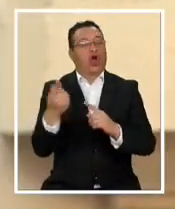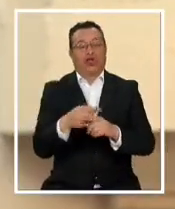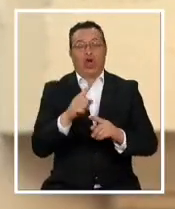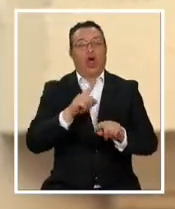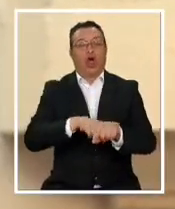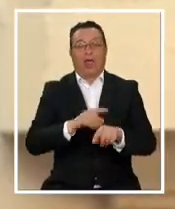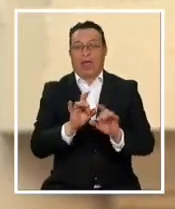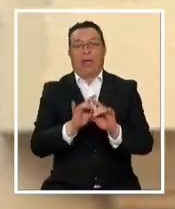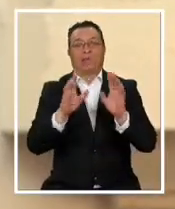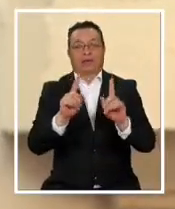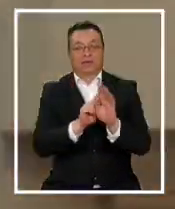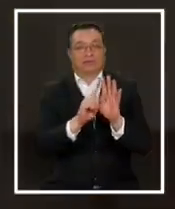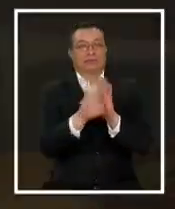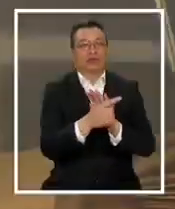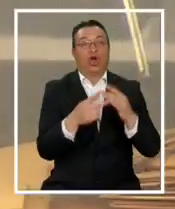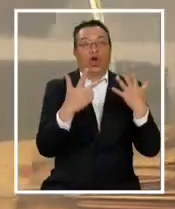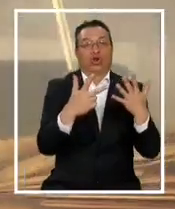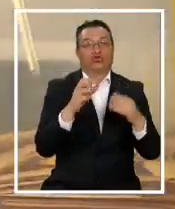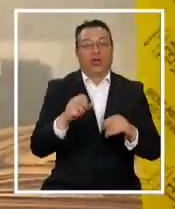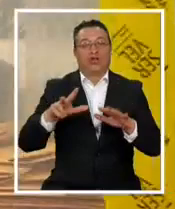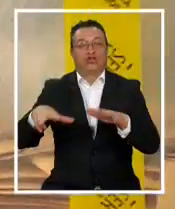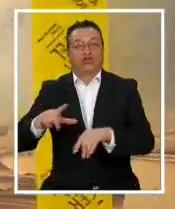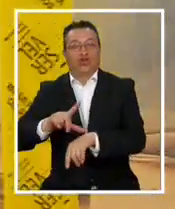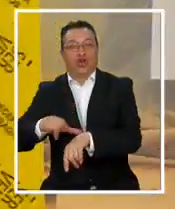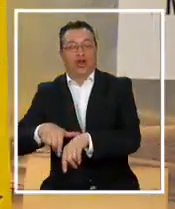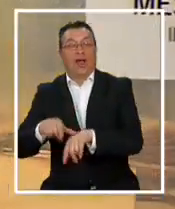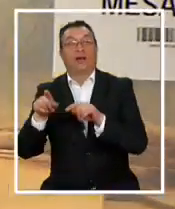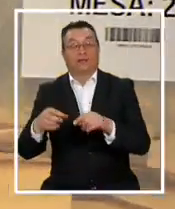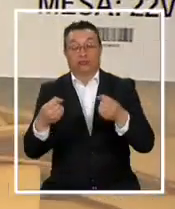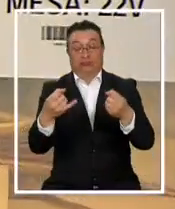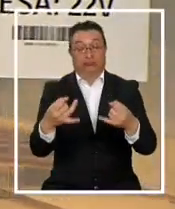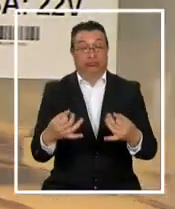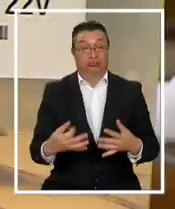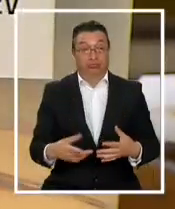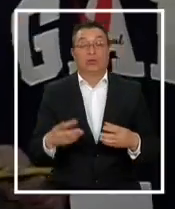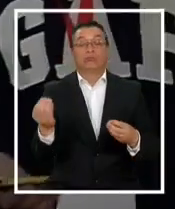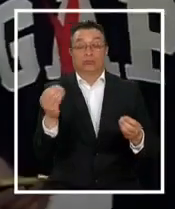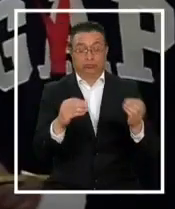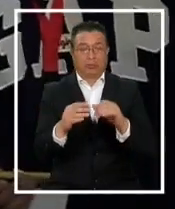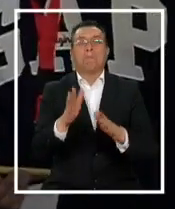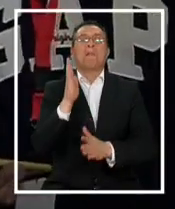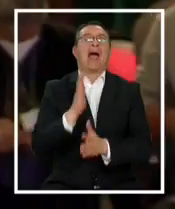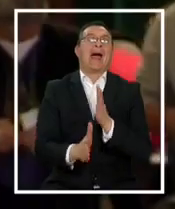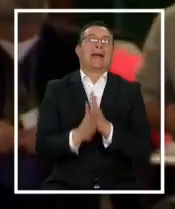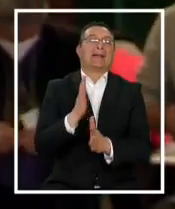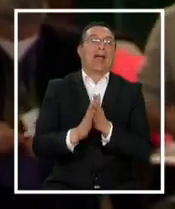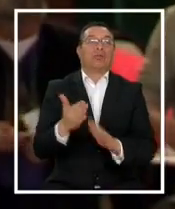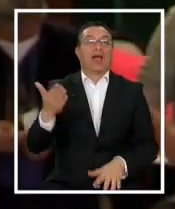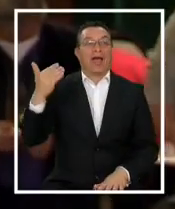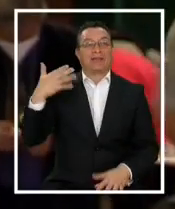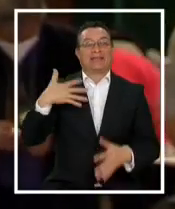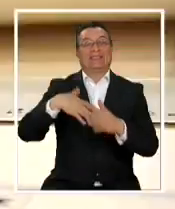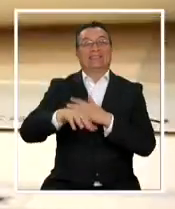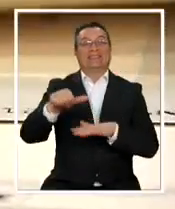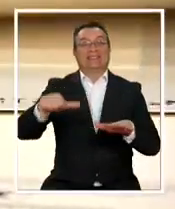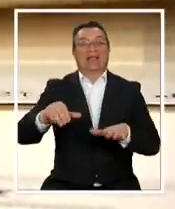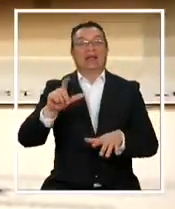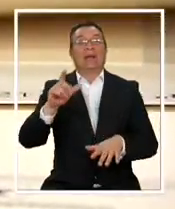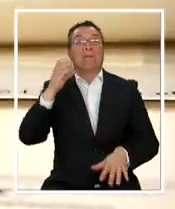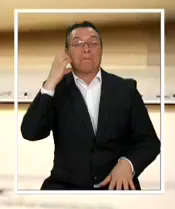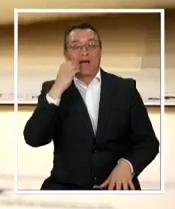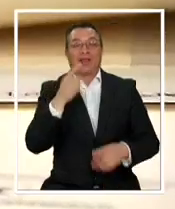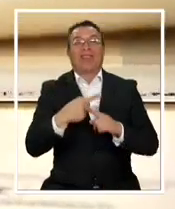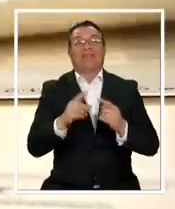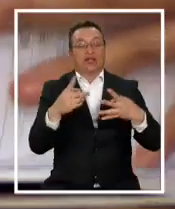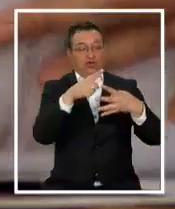de votación de 8 a 18 horas. Un proceso de votación y conteo que se estima será mucho más rápido que el pasado 15 y 16 de mayo, porque no